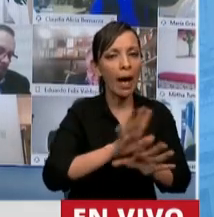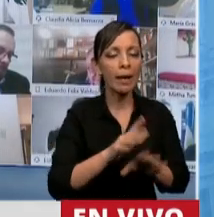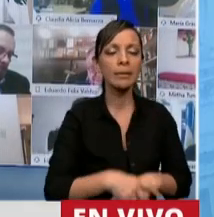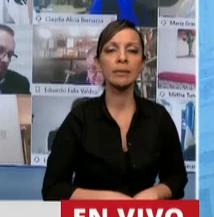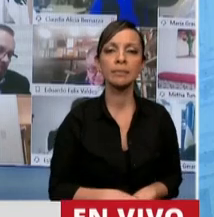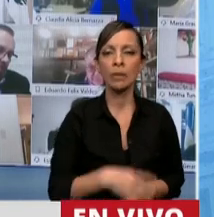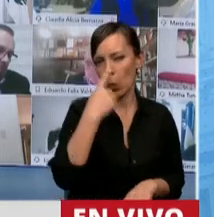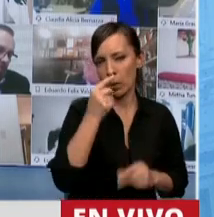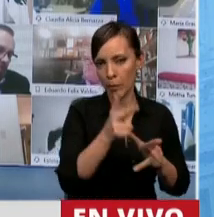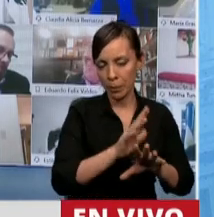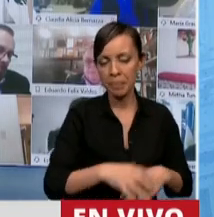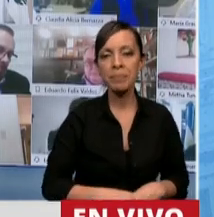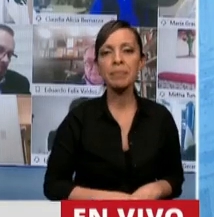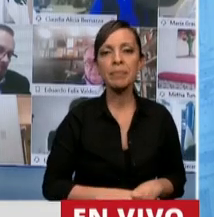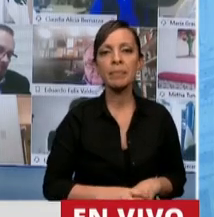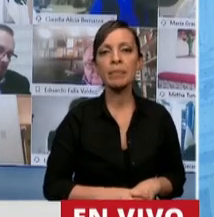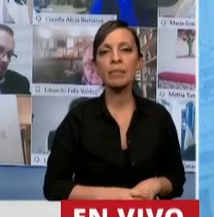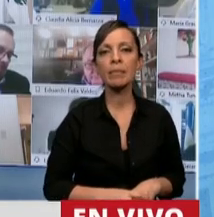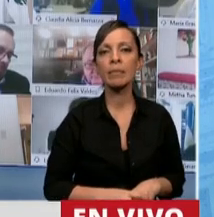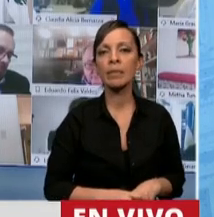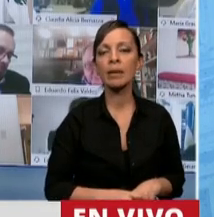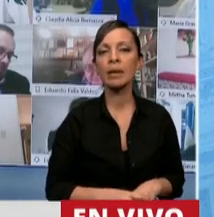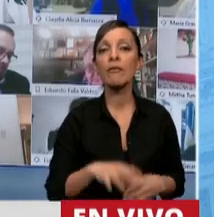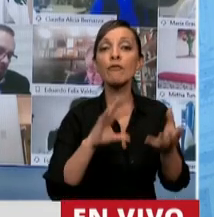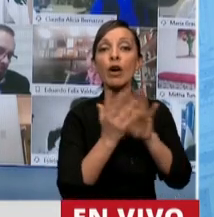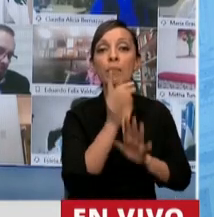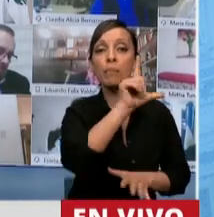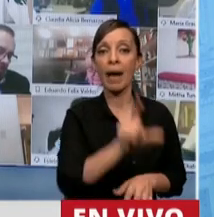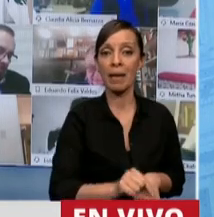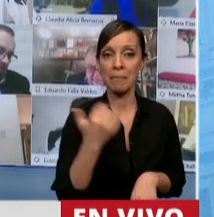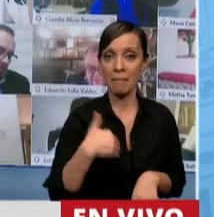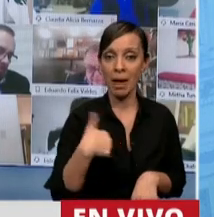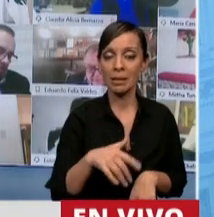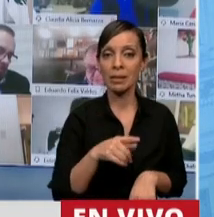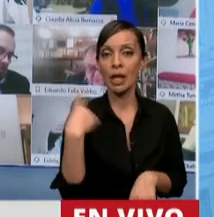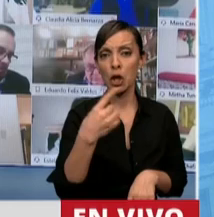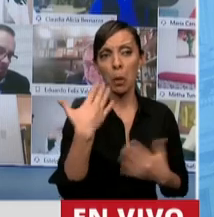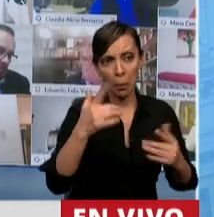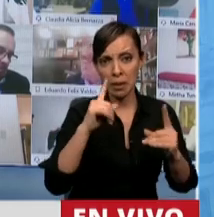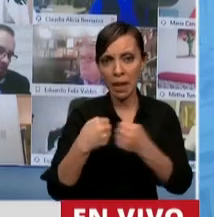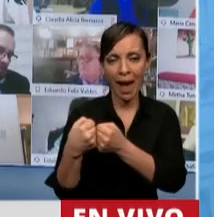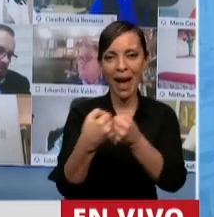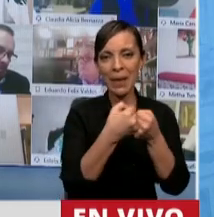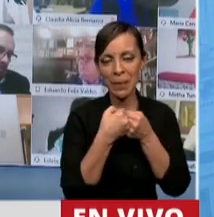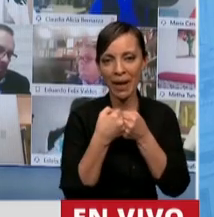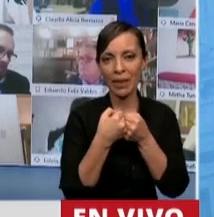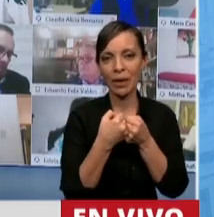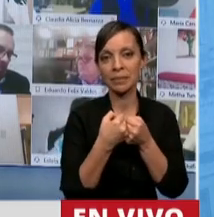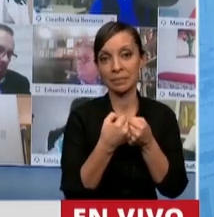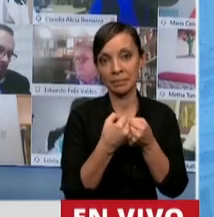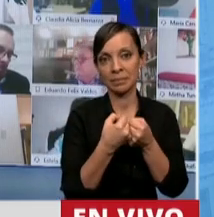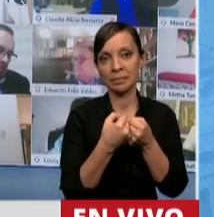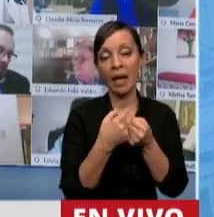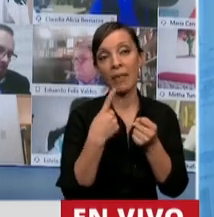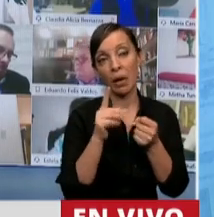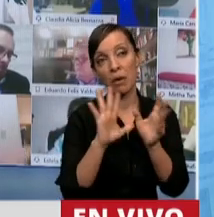terminar, en el modo de país que creo que todos podríamos coincidir que vivimos, porque de alguna manera lo reconoce, va, de